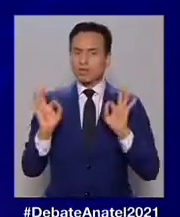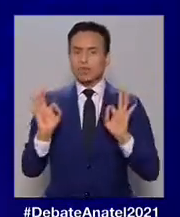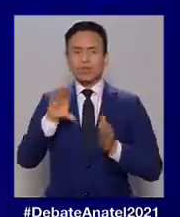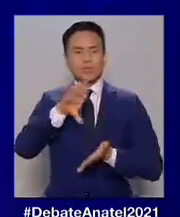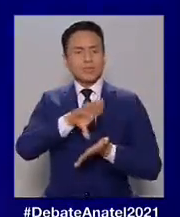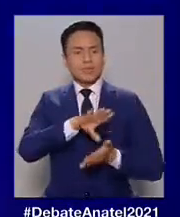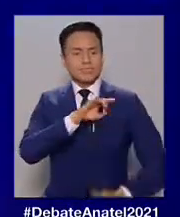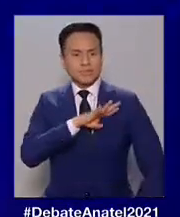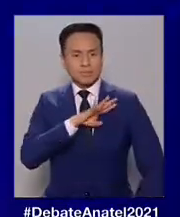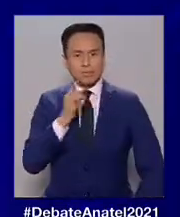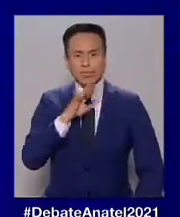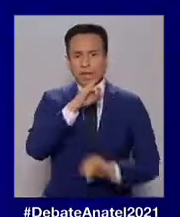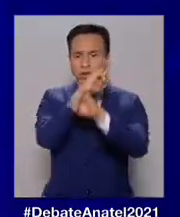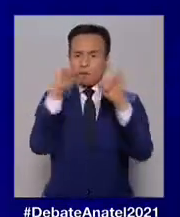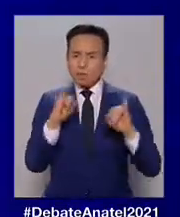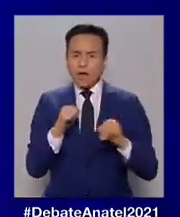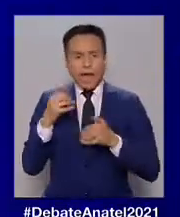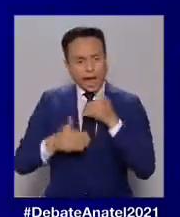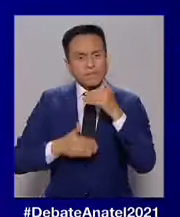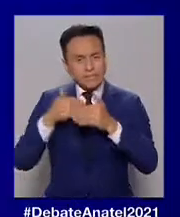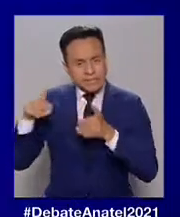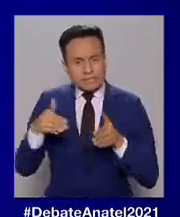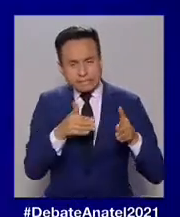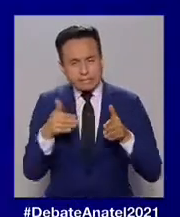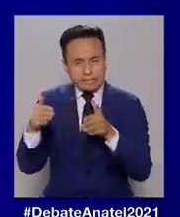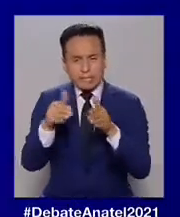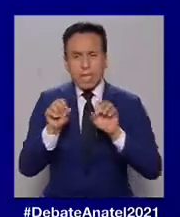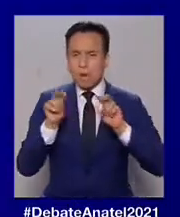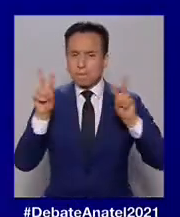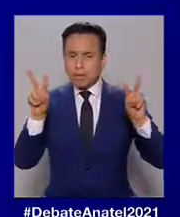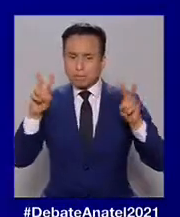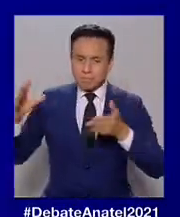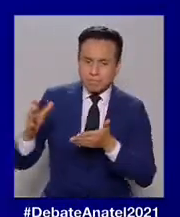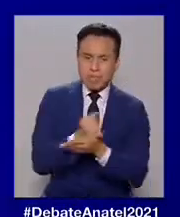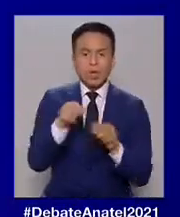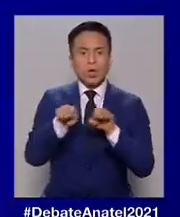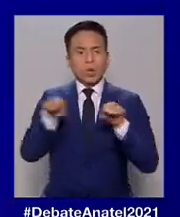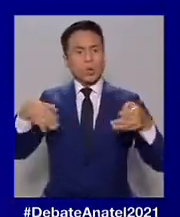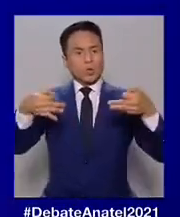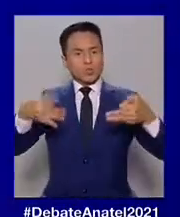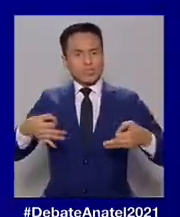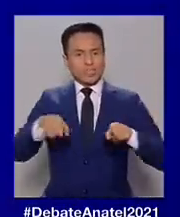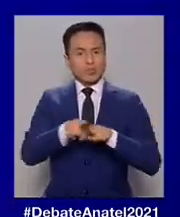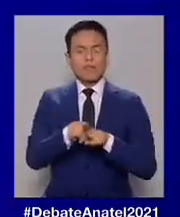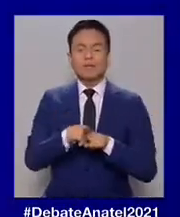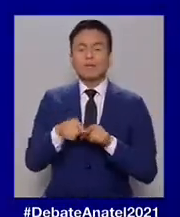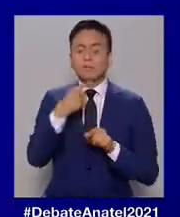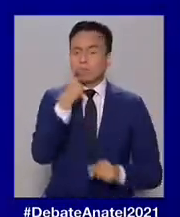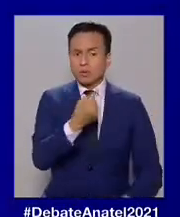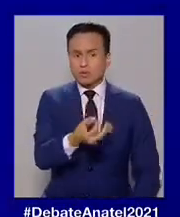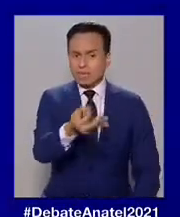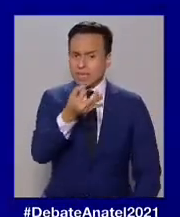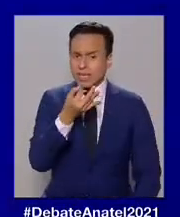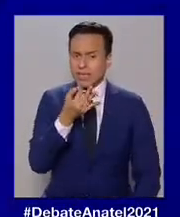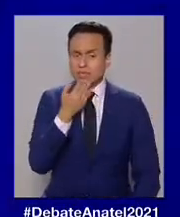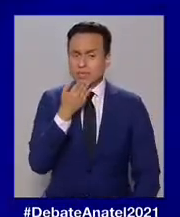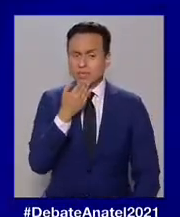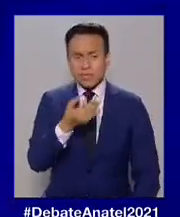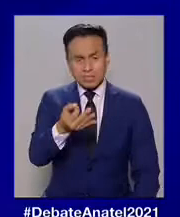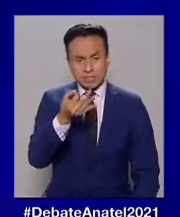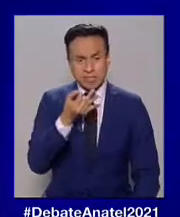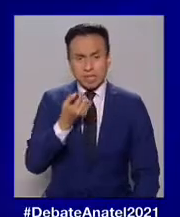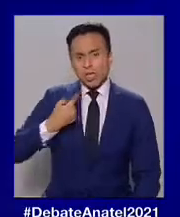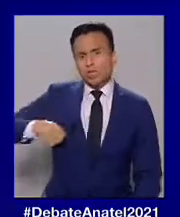nosotros creemos que la única forma de avanzar en la paz es alcanzando la justicia y respecto de la pregunta que usted señala